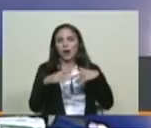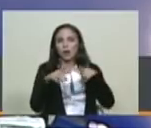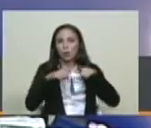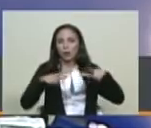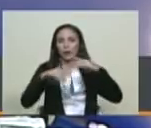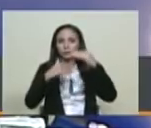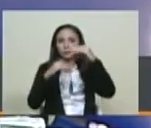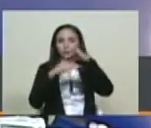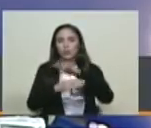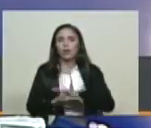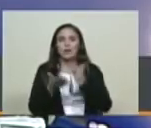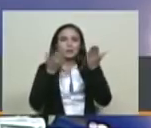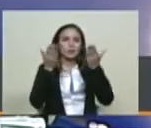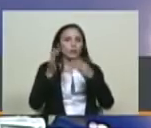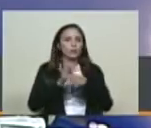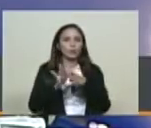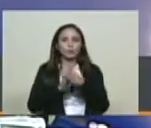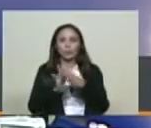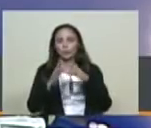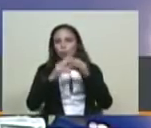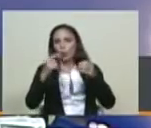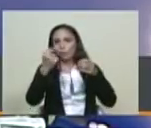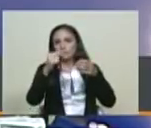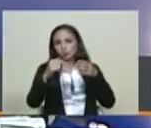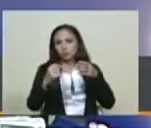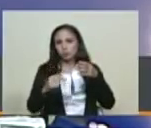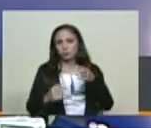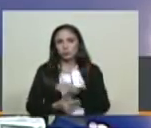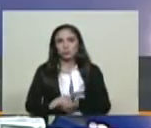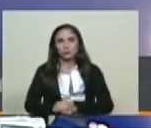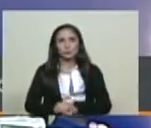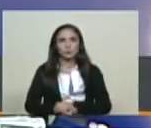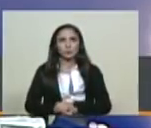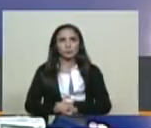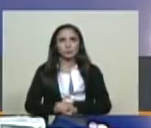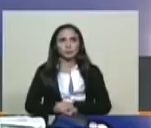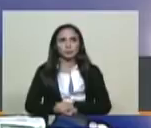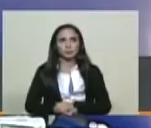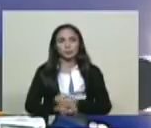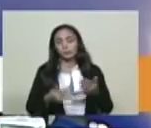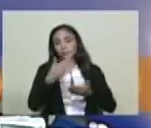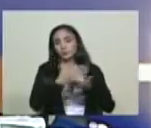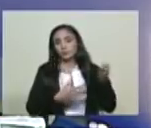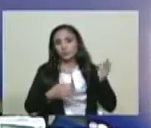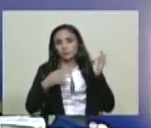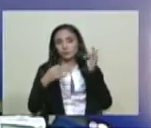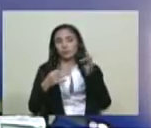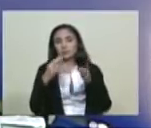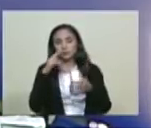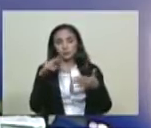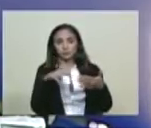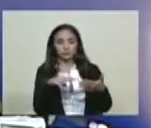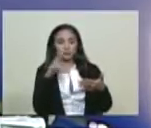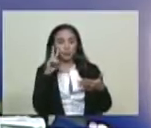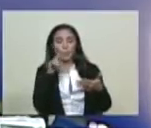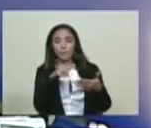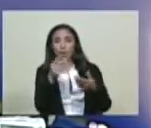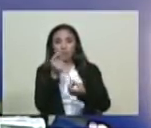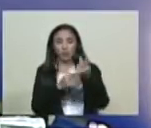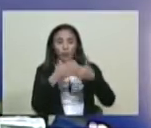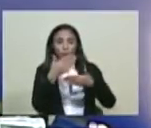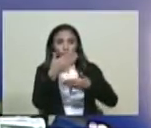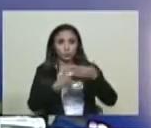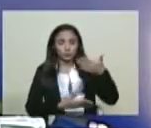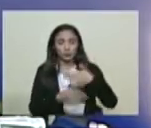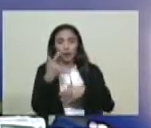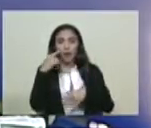los servicios de funcionamiento, etcétera, etcétera. Esto es una inversión grande, cuantiosa. Atención,